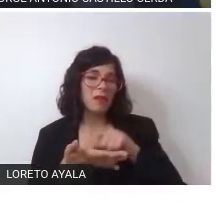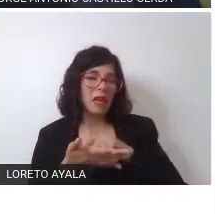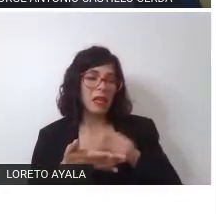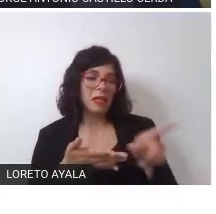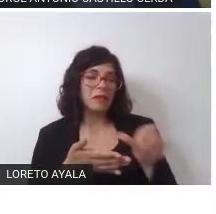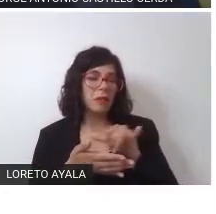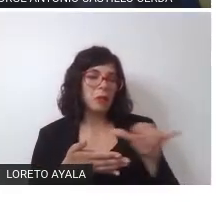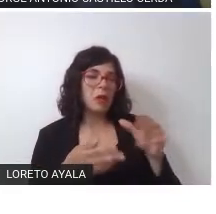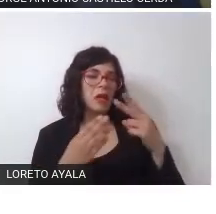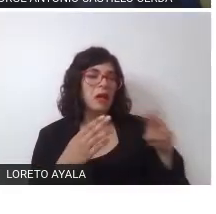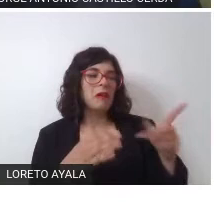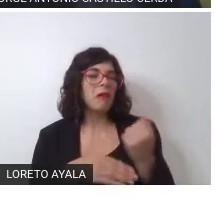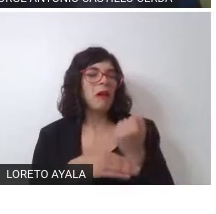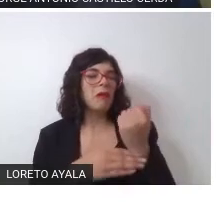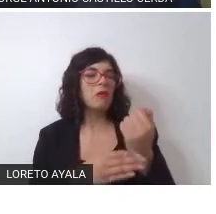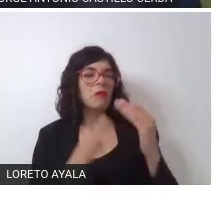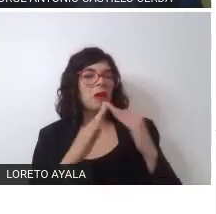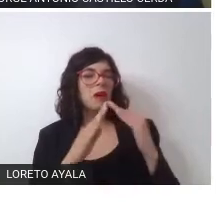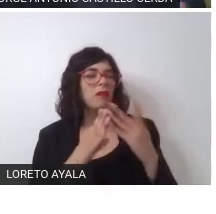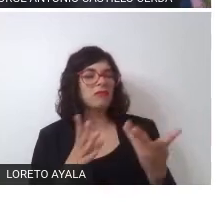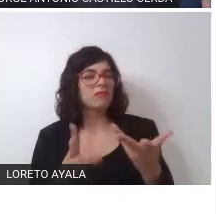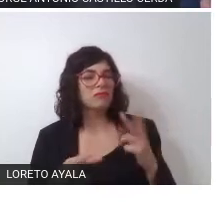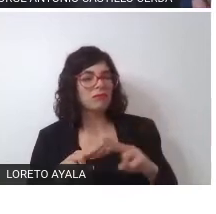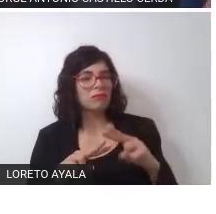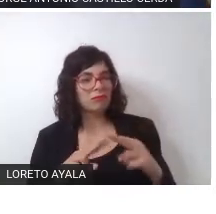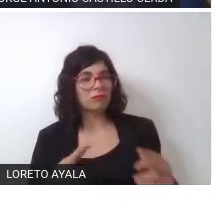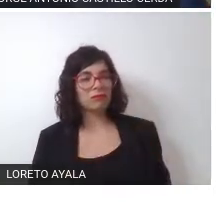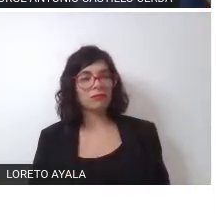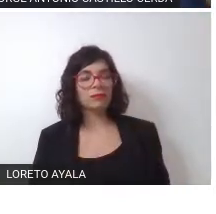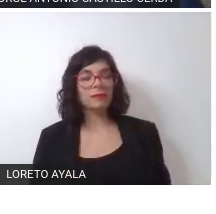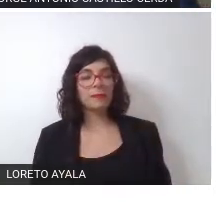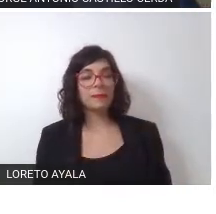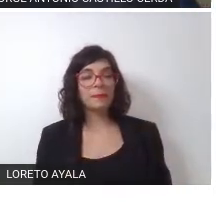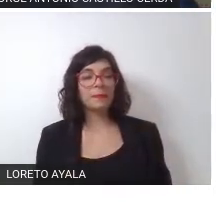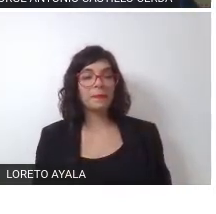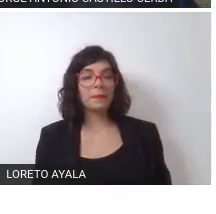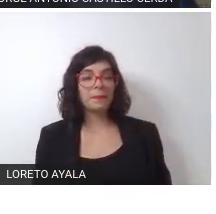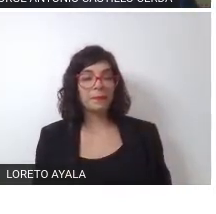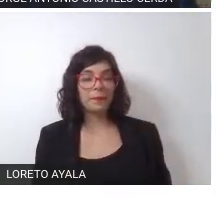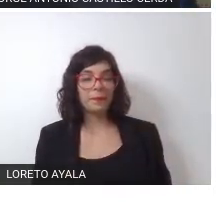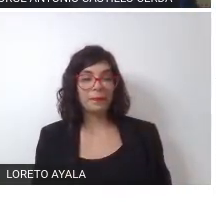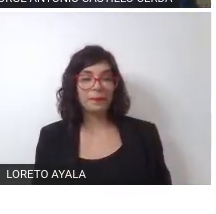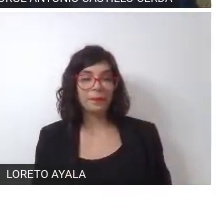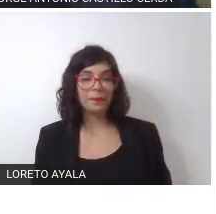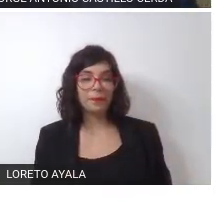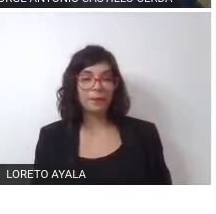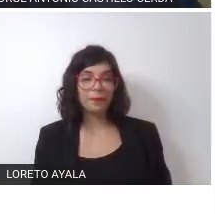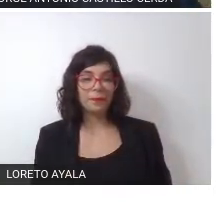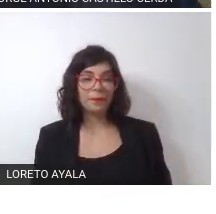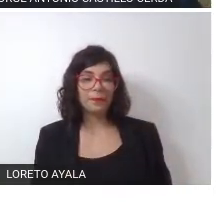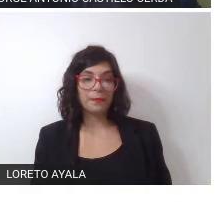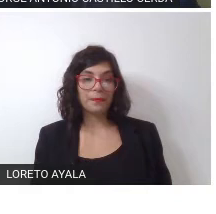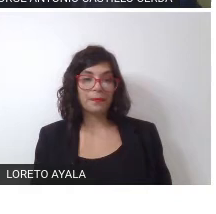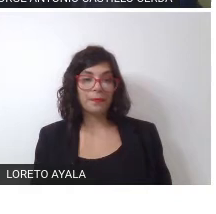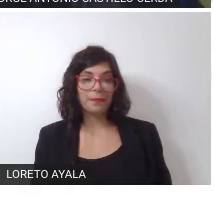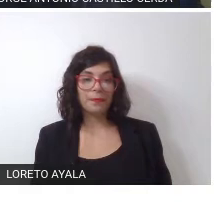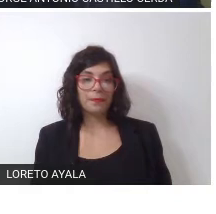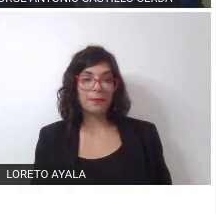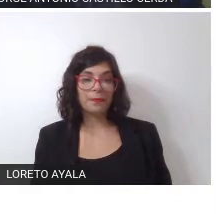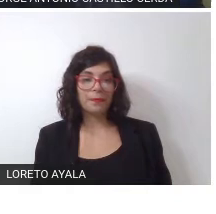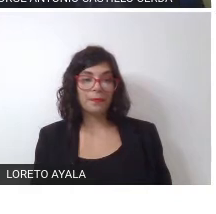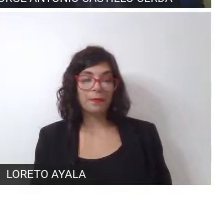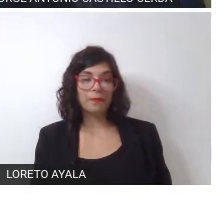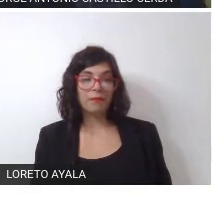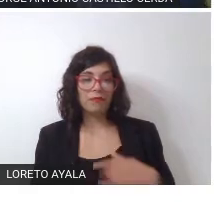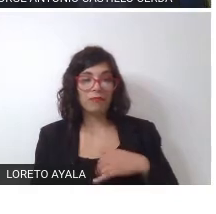oiga, ¿cómo, qué hace usted después de hacer las tareas? ¿Cómo ayuda en la casa?